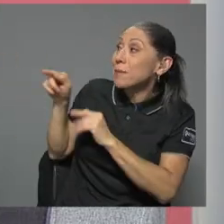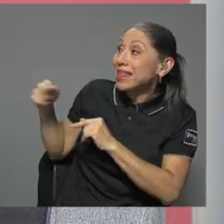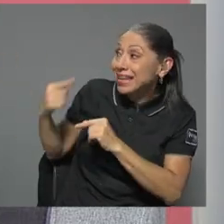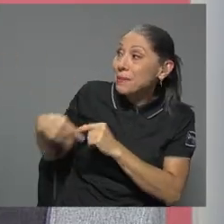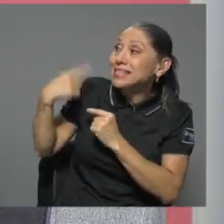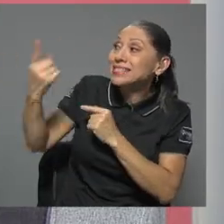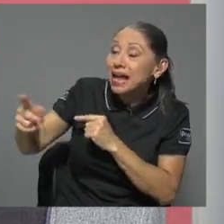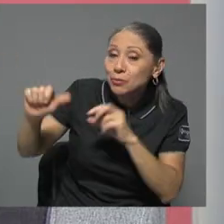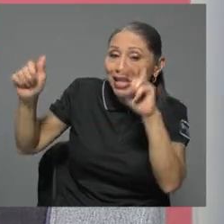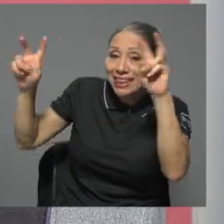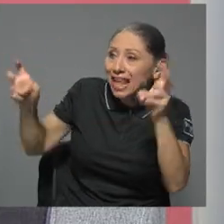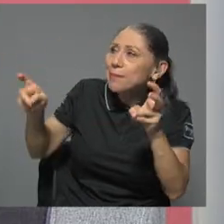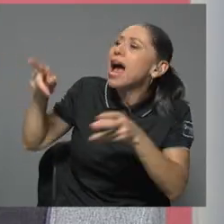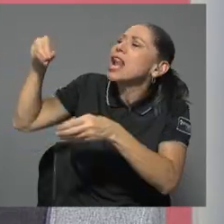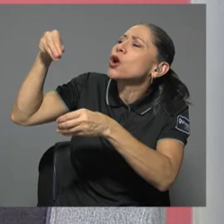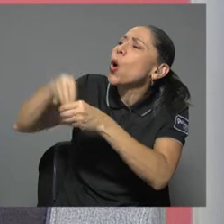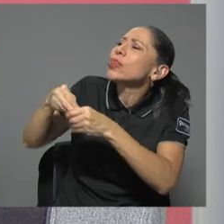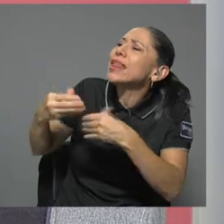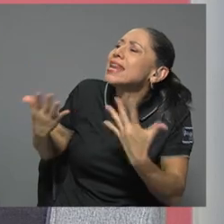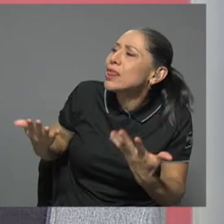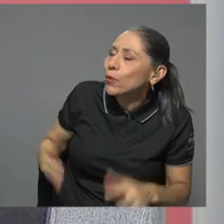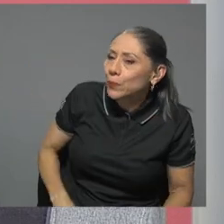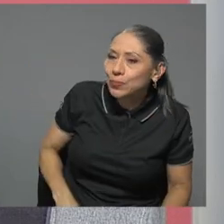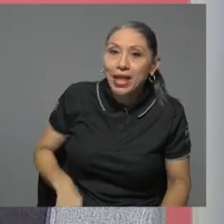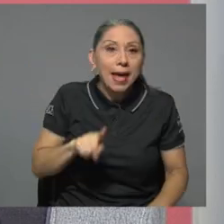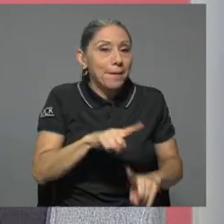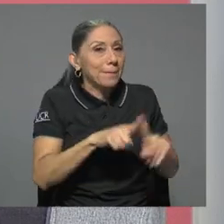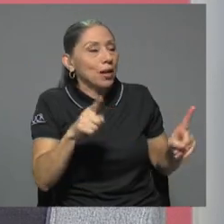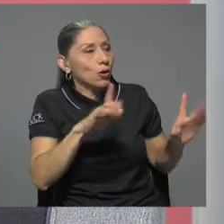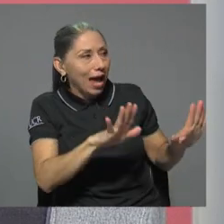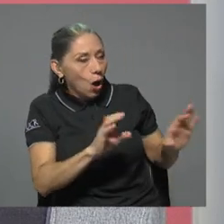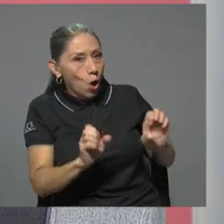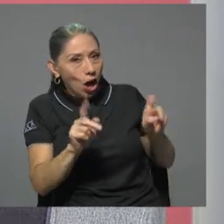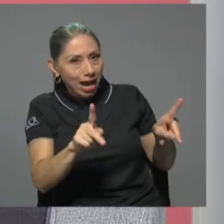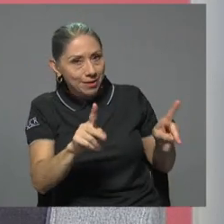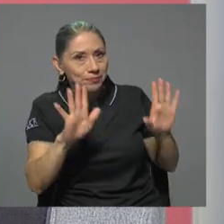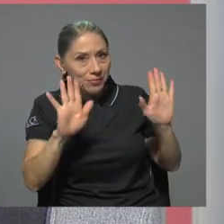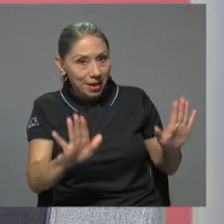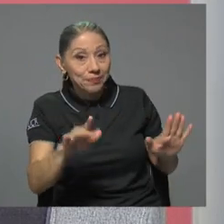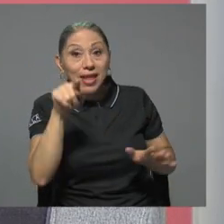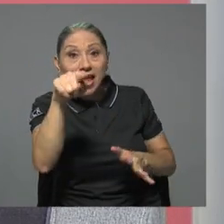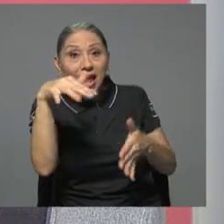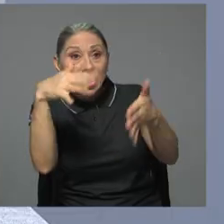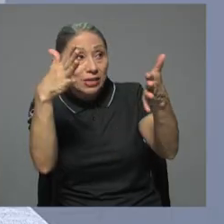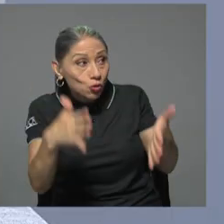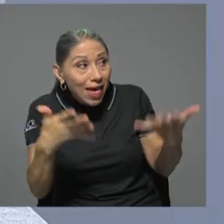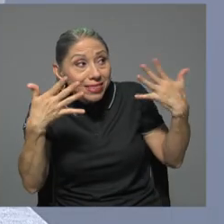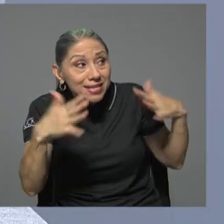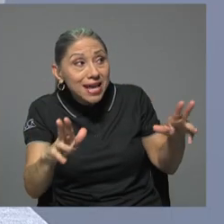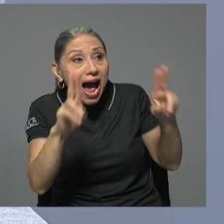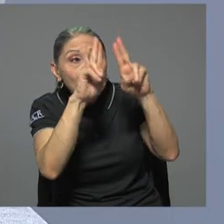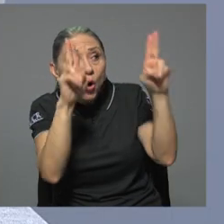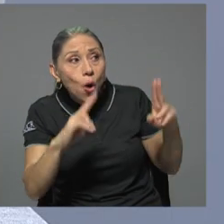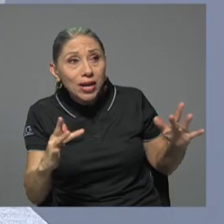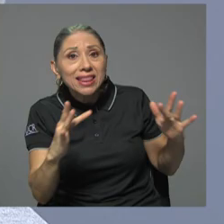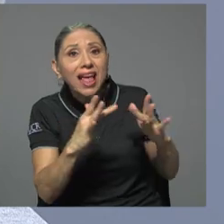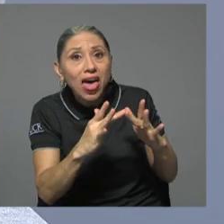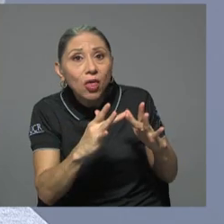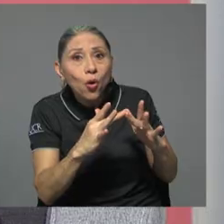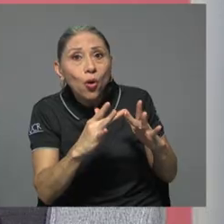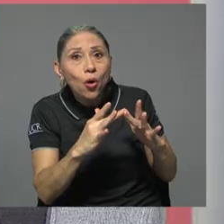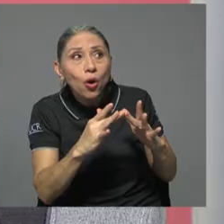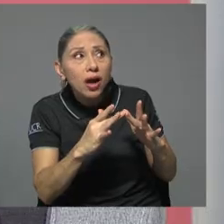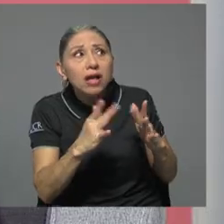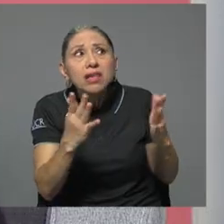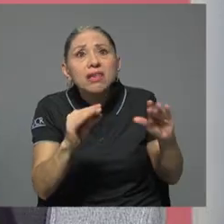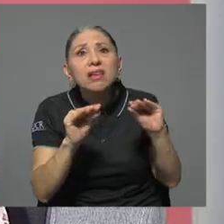el contenido nada más porque ok conectamos al estudiante y que le damos vuelve contenido